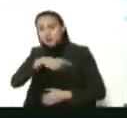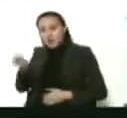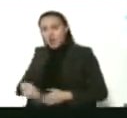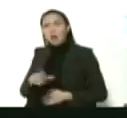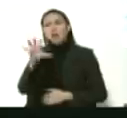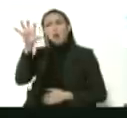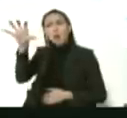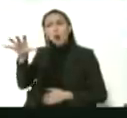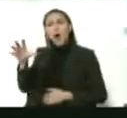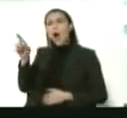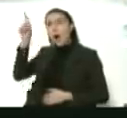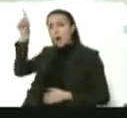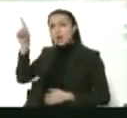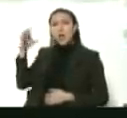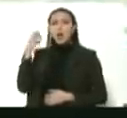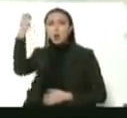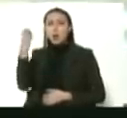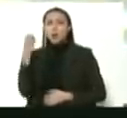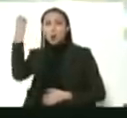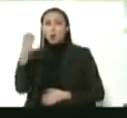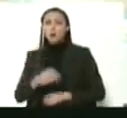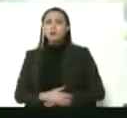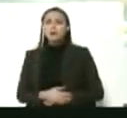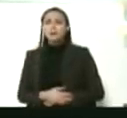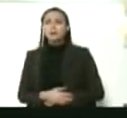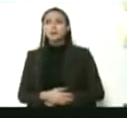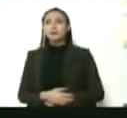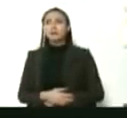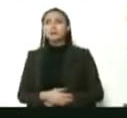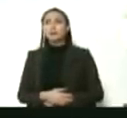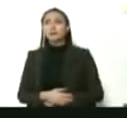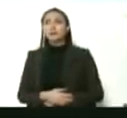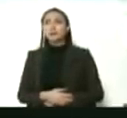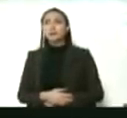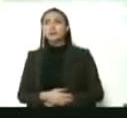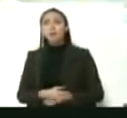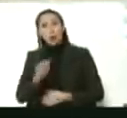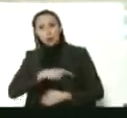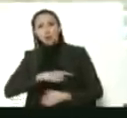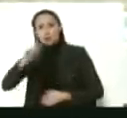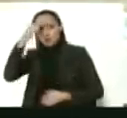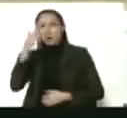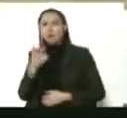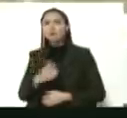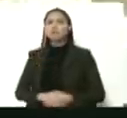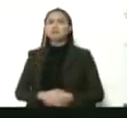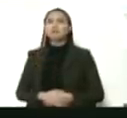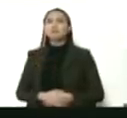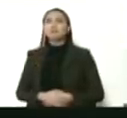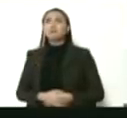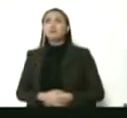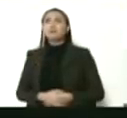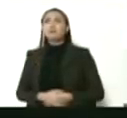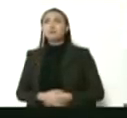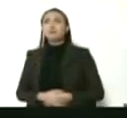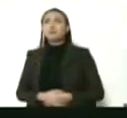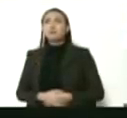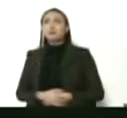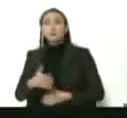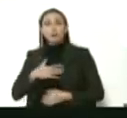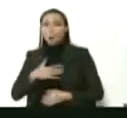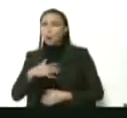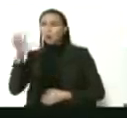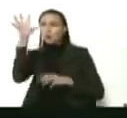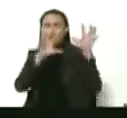país de Europa, que habla nuestro idioma, No quiero hablar de ningún país.